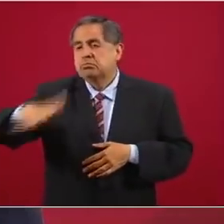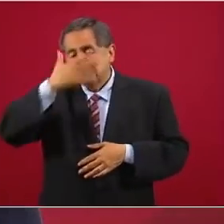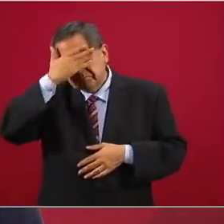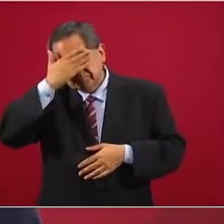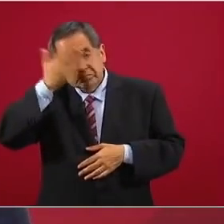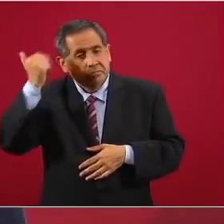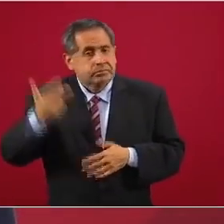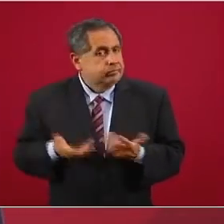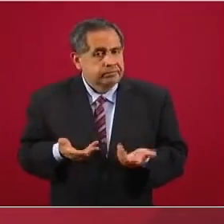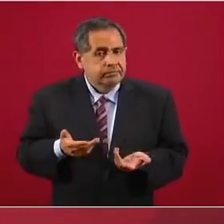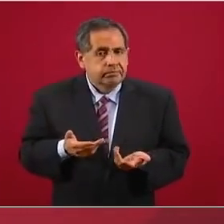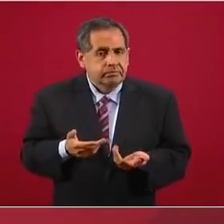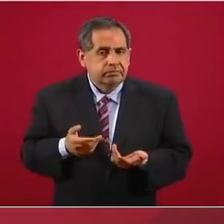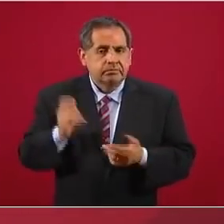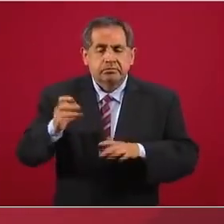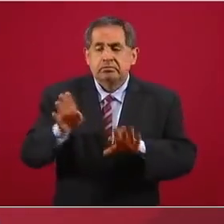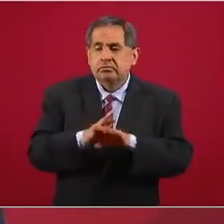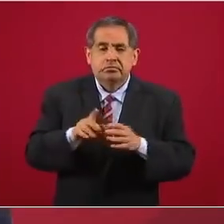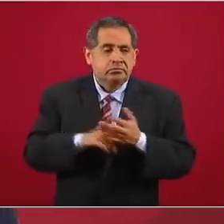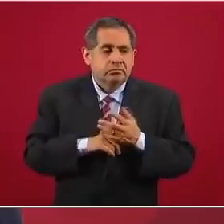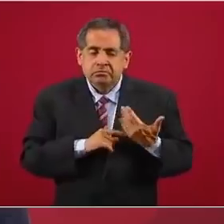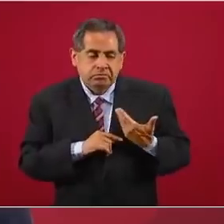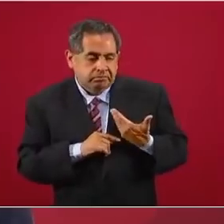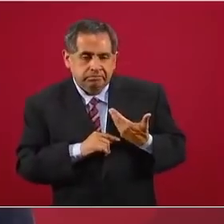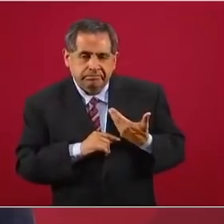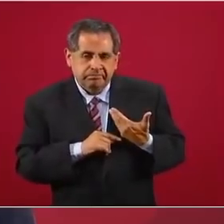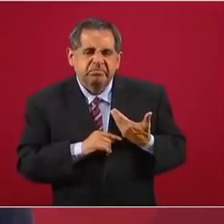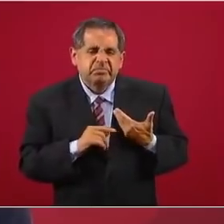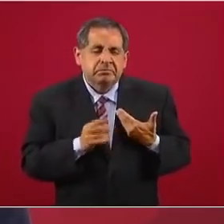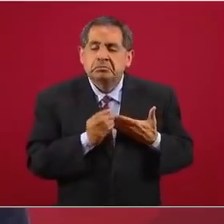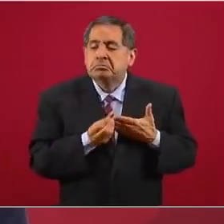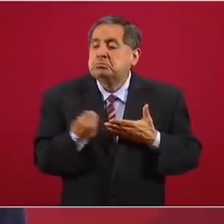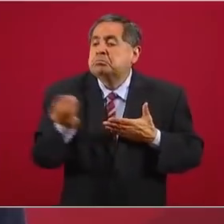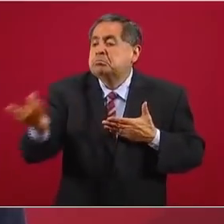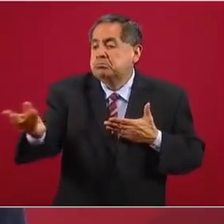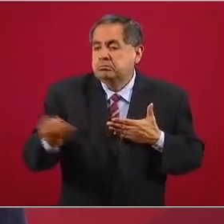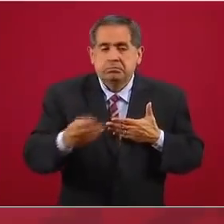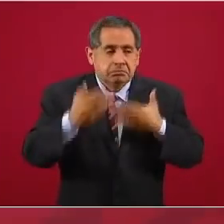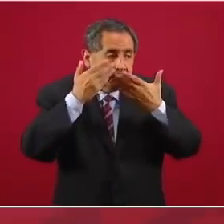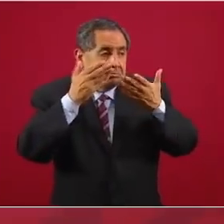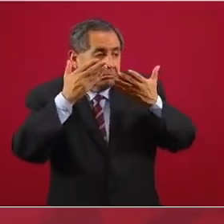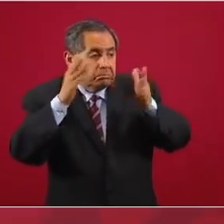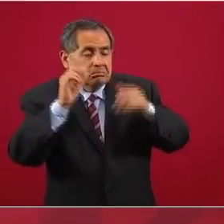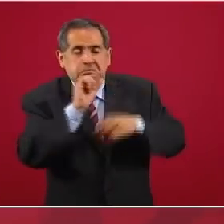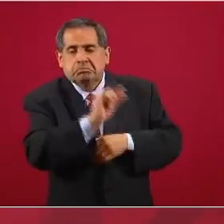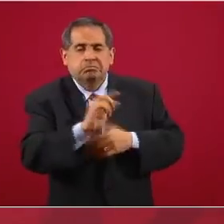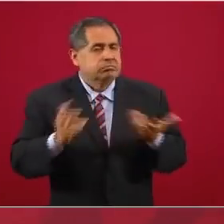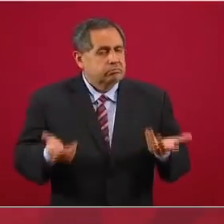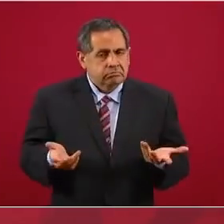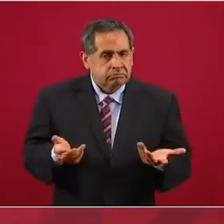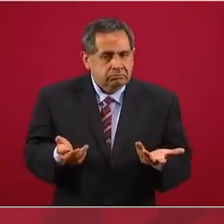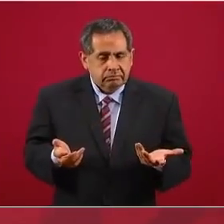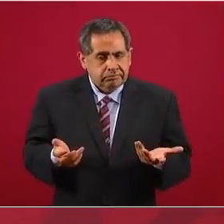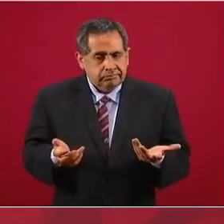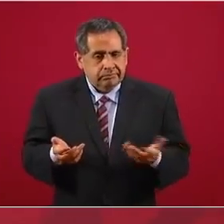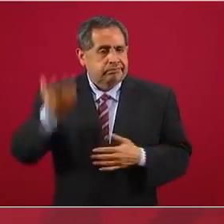de lo que le convenía al régimen, a los